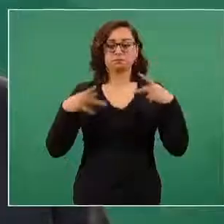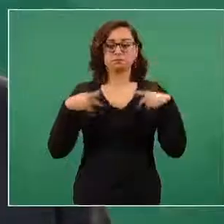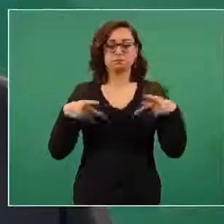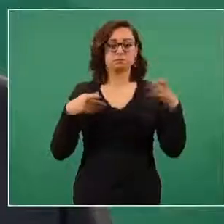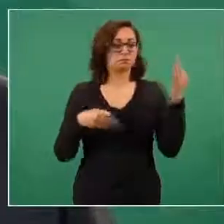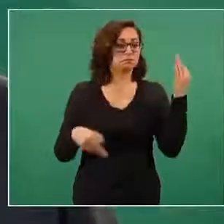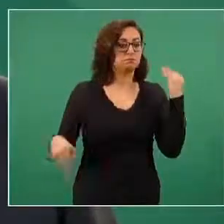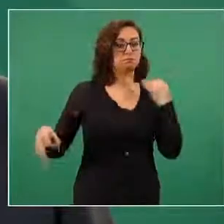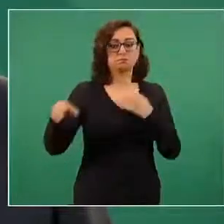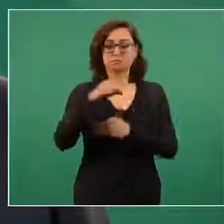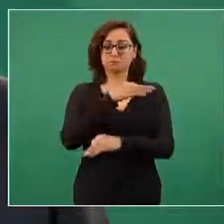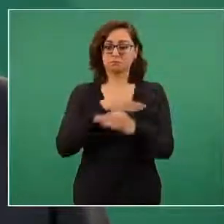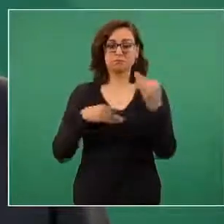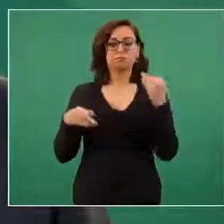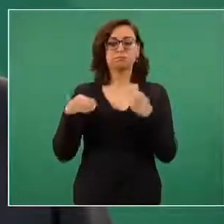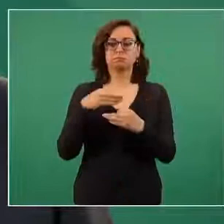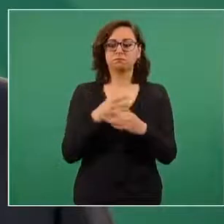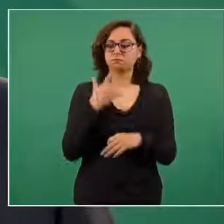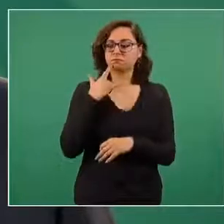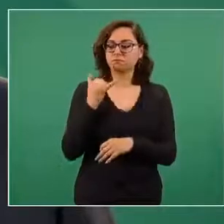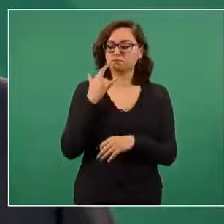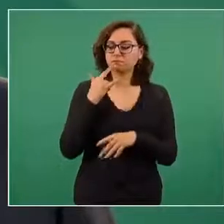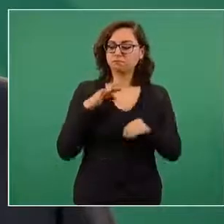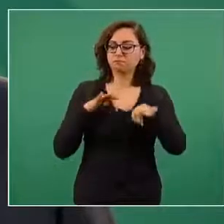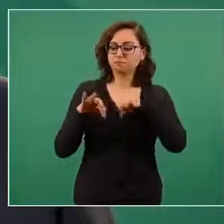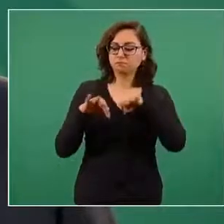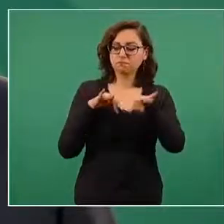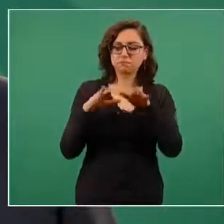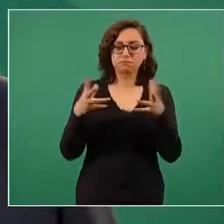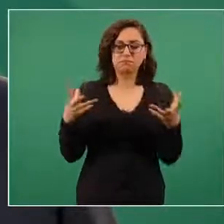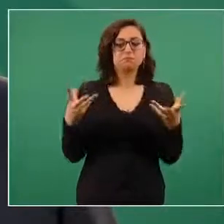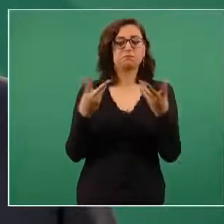estamos trabajando juntos.